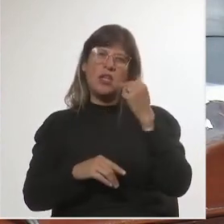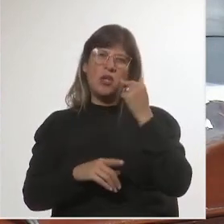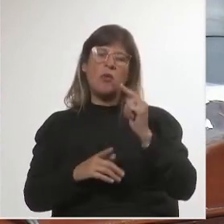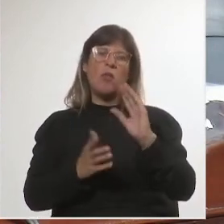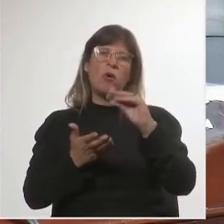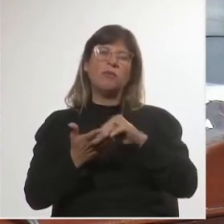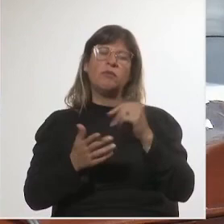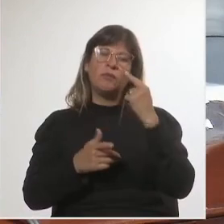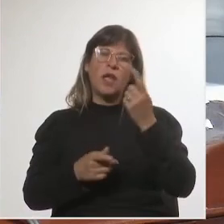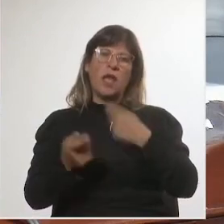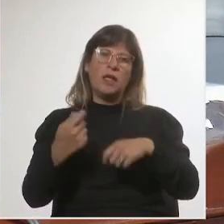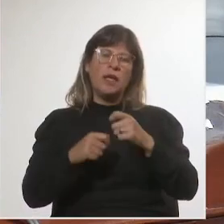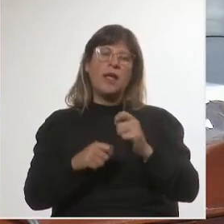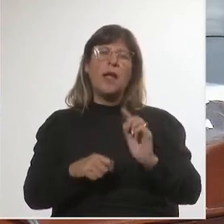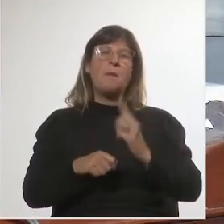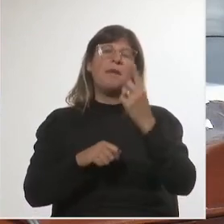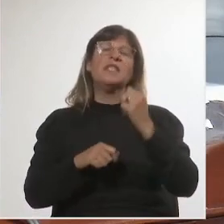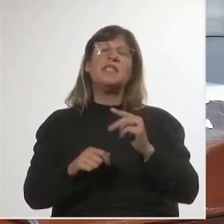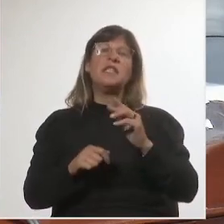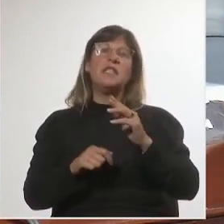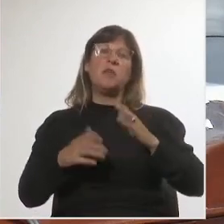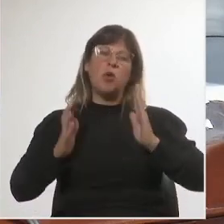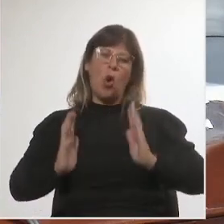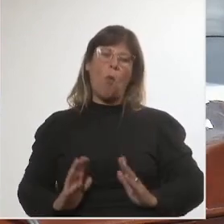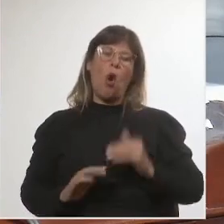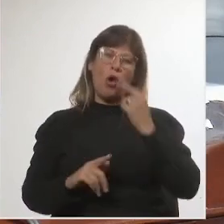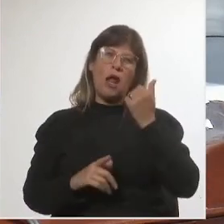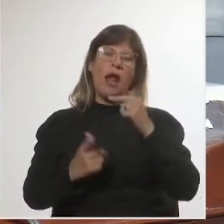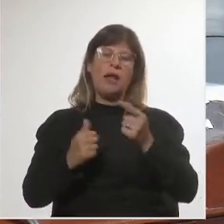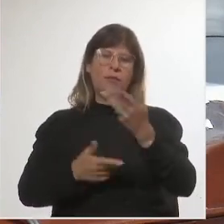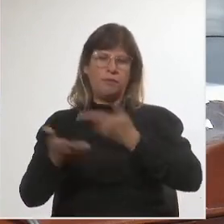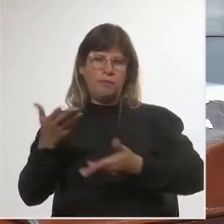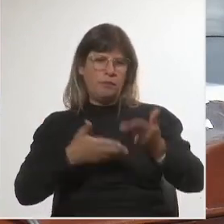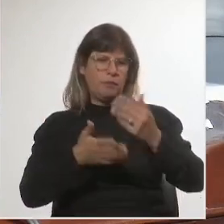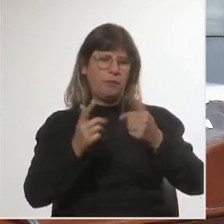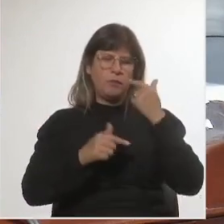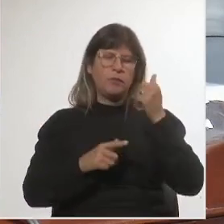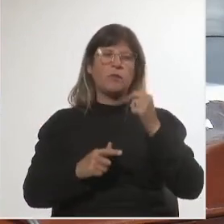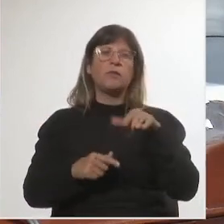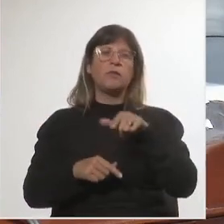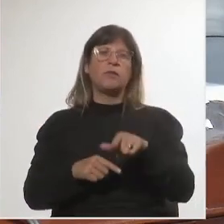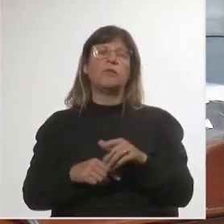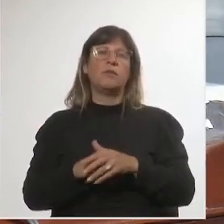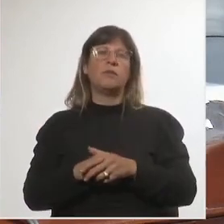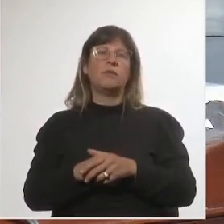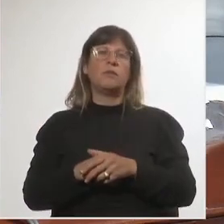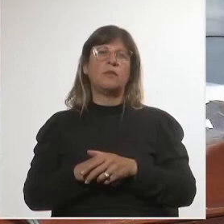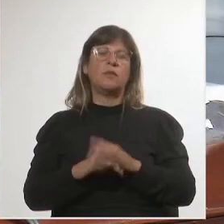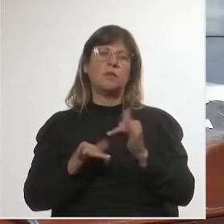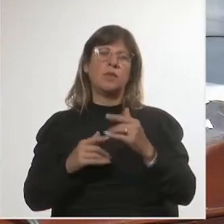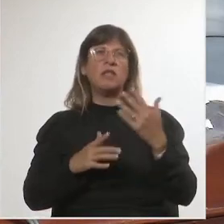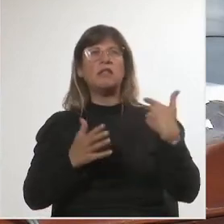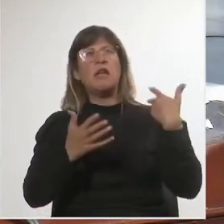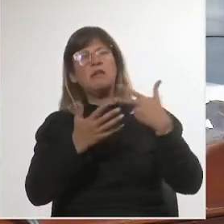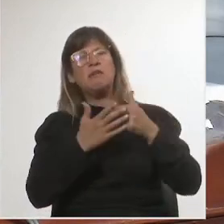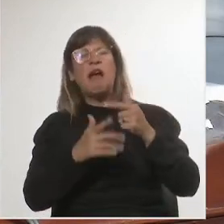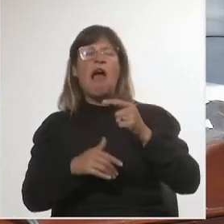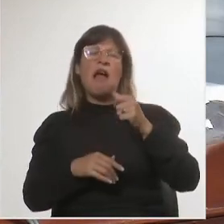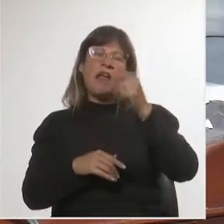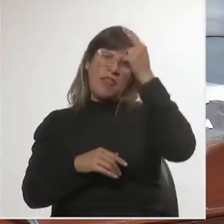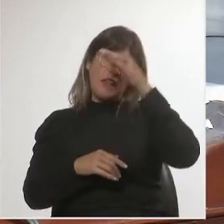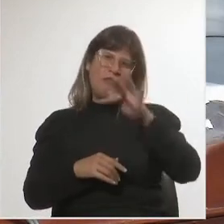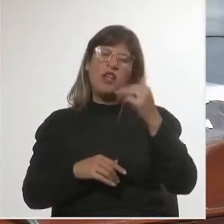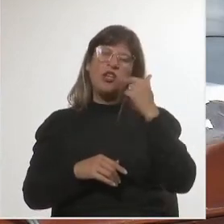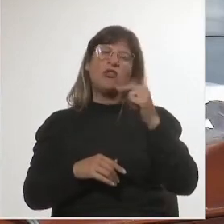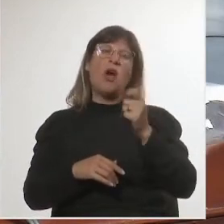las leyes del mercado el principio moral de la reciprocidad y conmutatividad de los cambios, sostenido ya desde Aristóteles en la